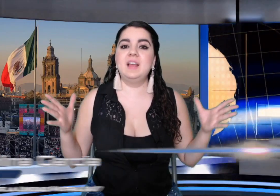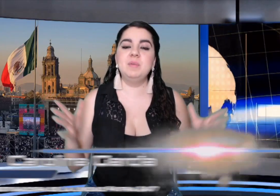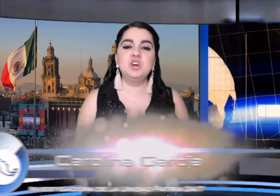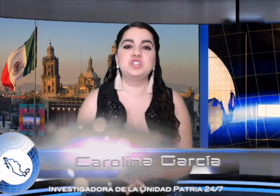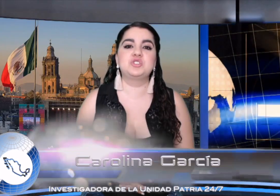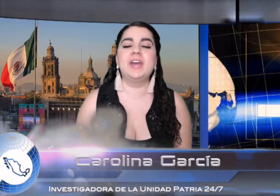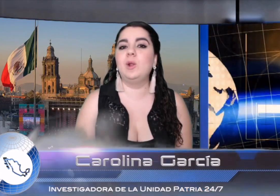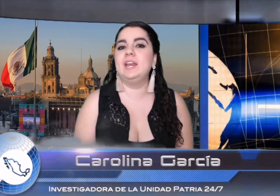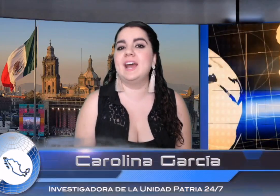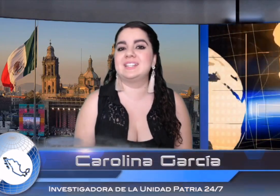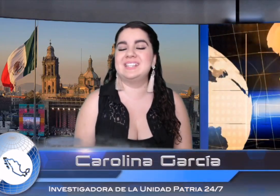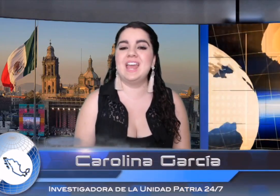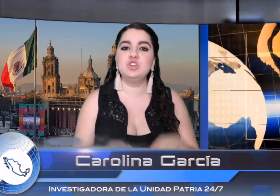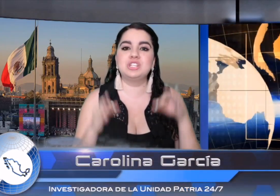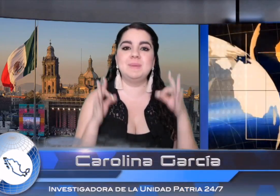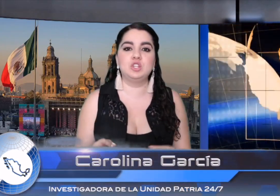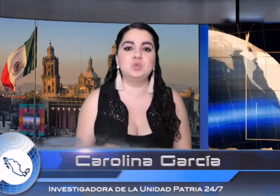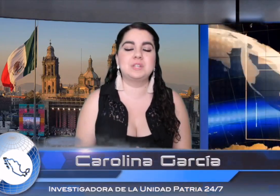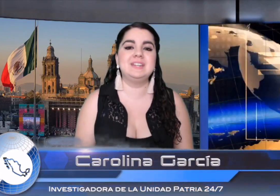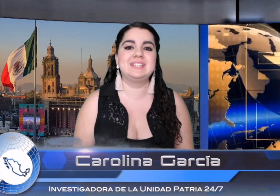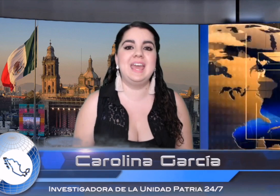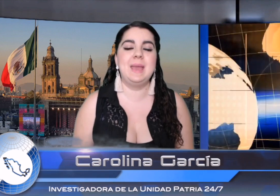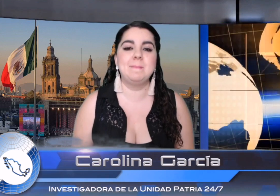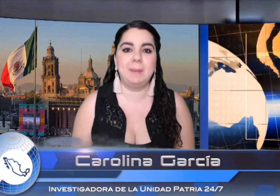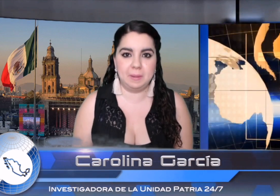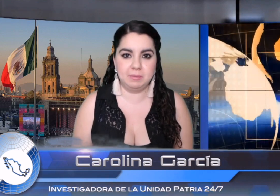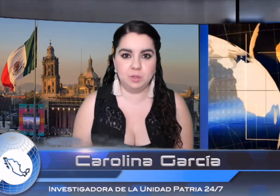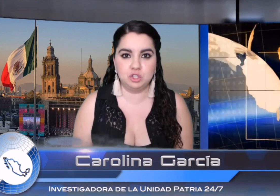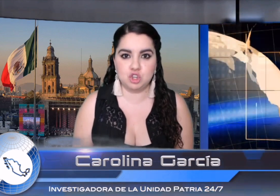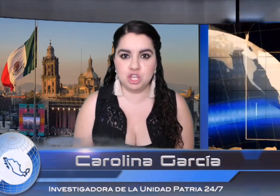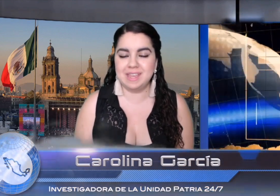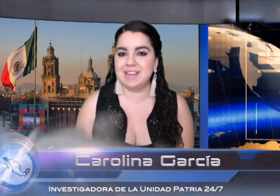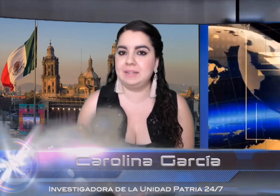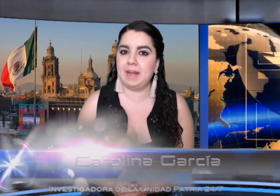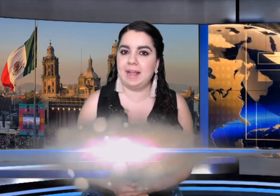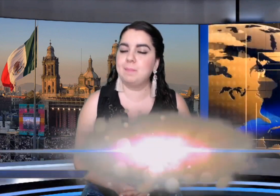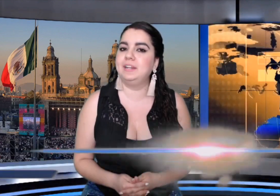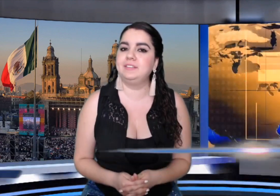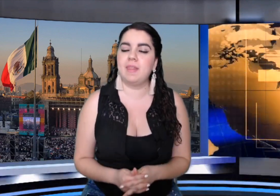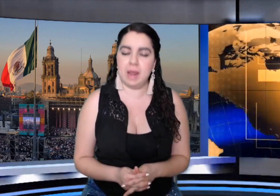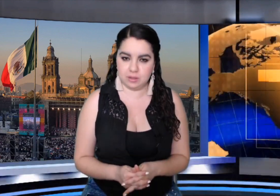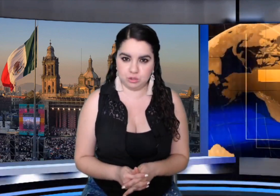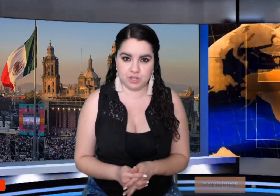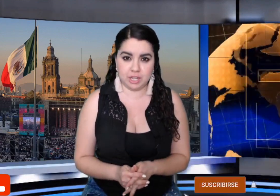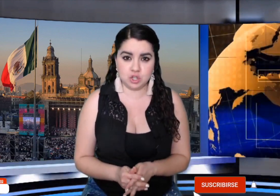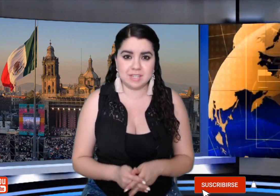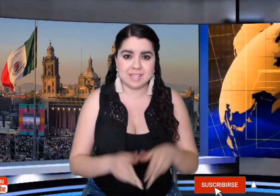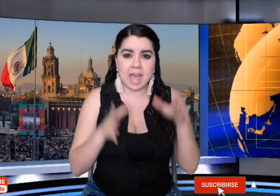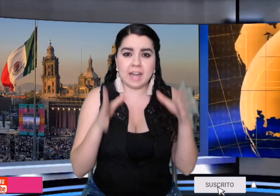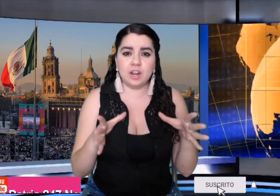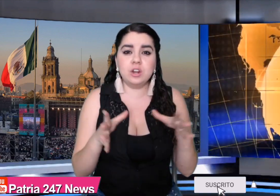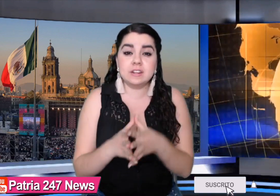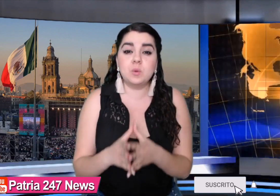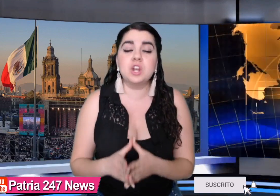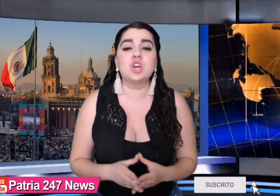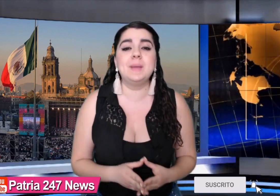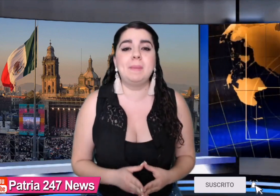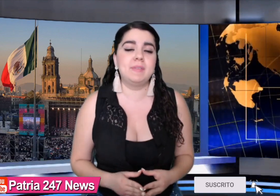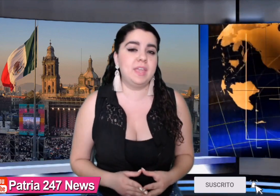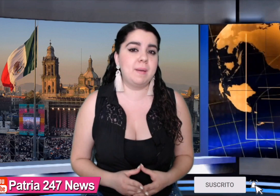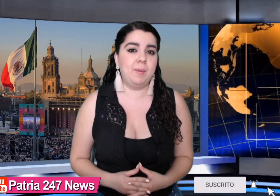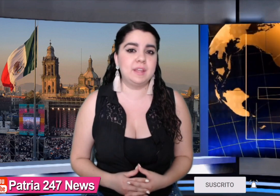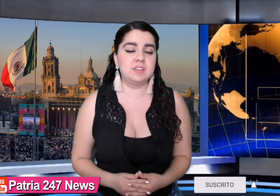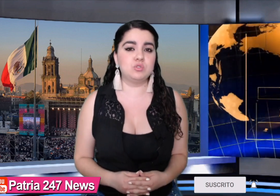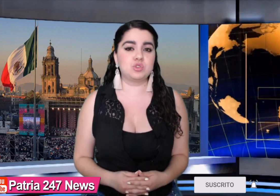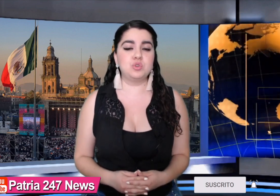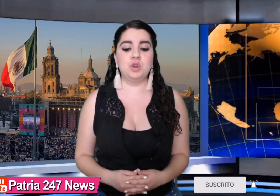¿Qué tal, amigos? Yo soy Carolina García y los invito a suscribirse en Patria 24/7 y activar la campanita de las notificaciones. Les recuerdo que en